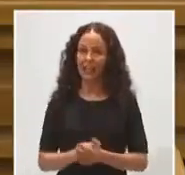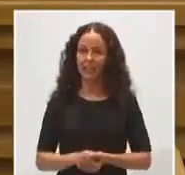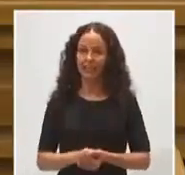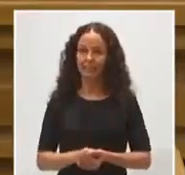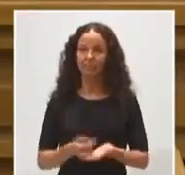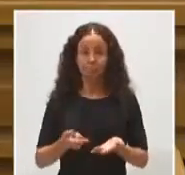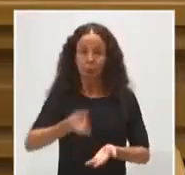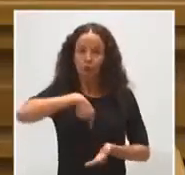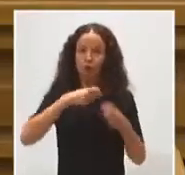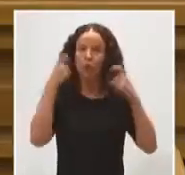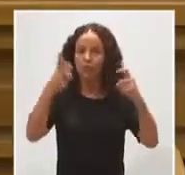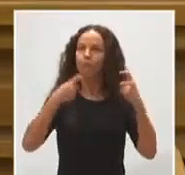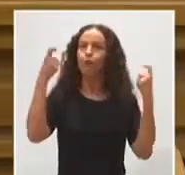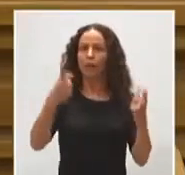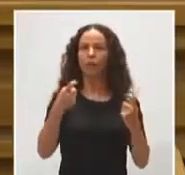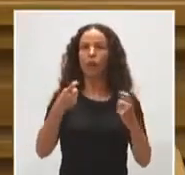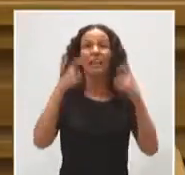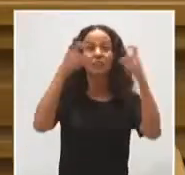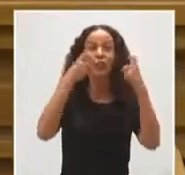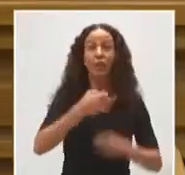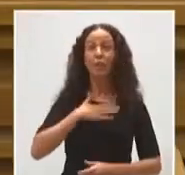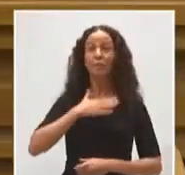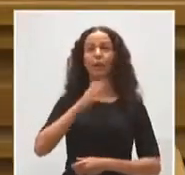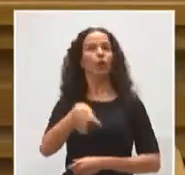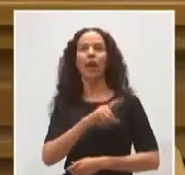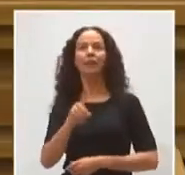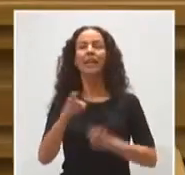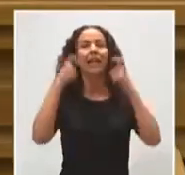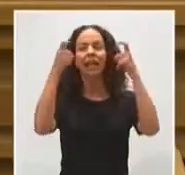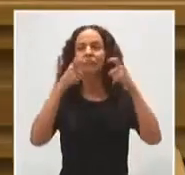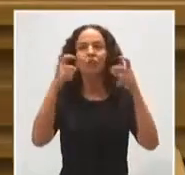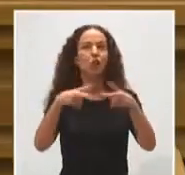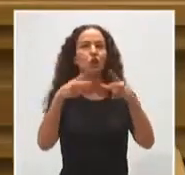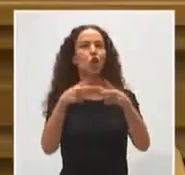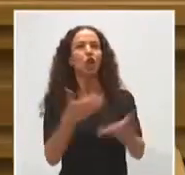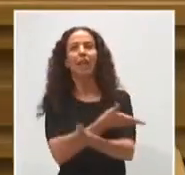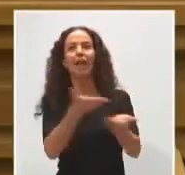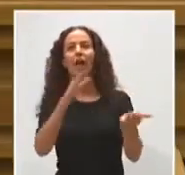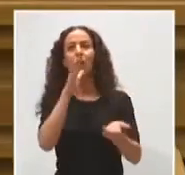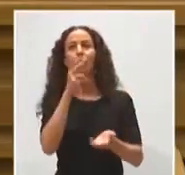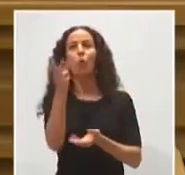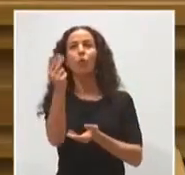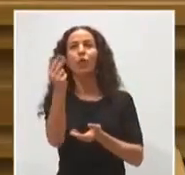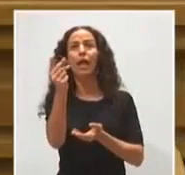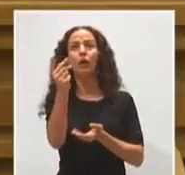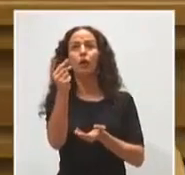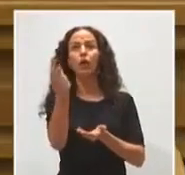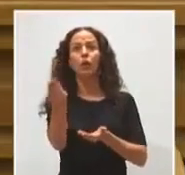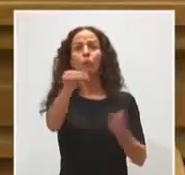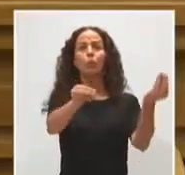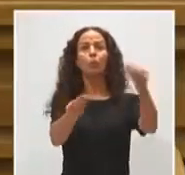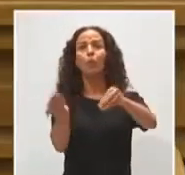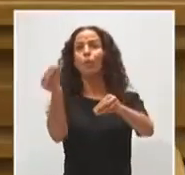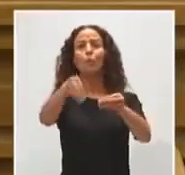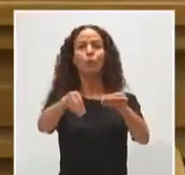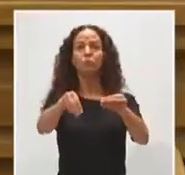ese esfuerzo lo hemos hecho no es un esfuerzo de page es un esfuerzo de la sociedad porque este es un dinero que obviamente entre unos y otros tendremos que digerir